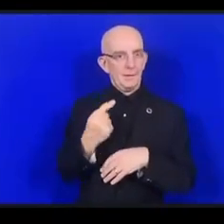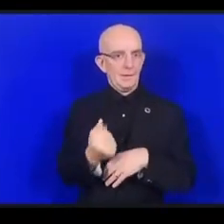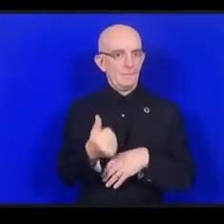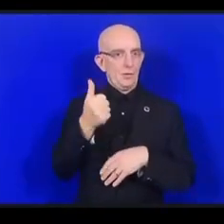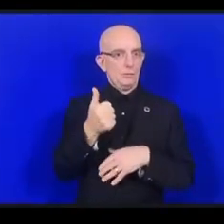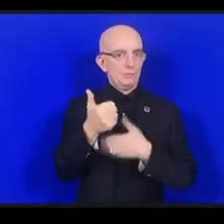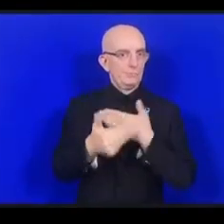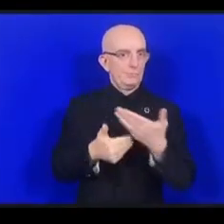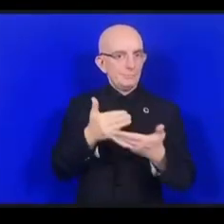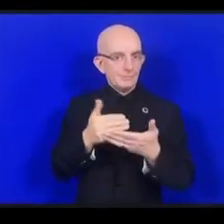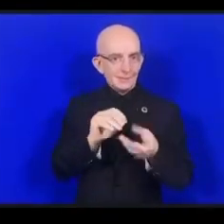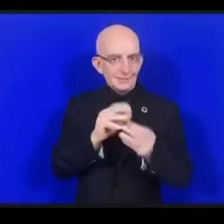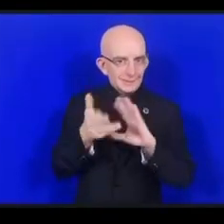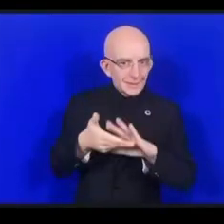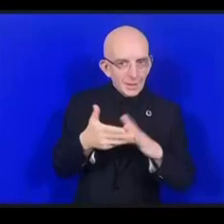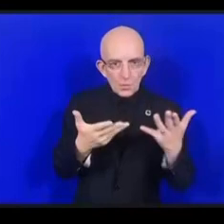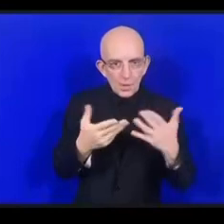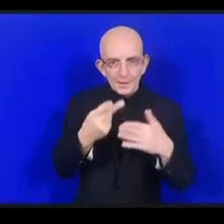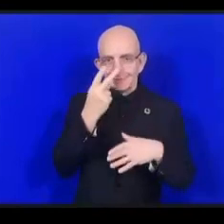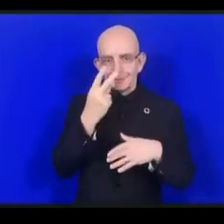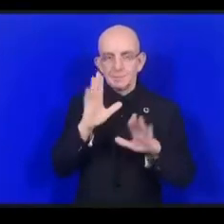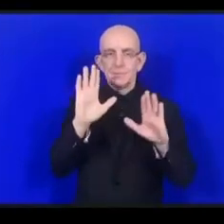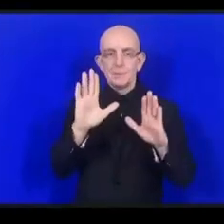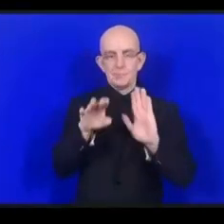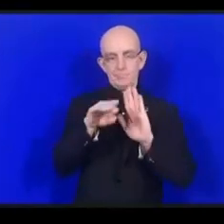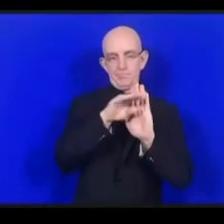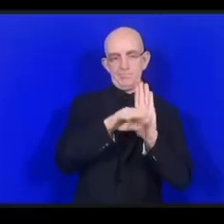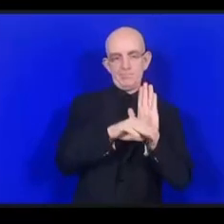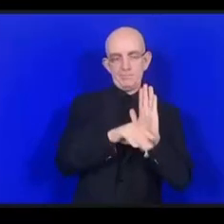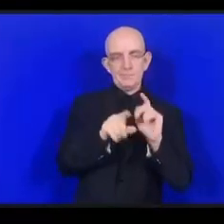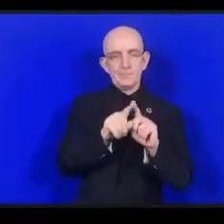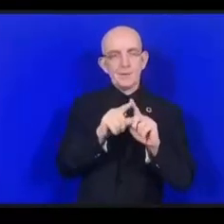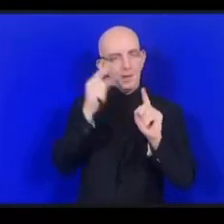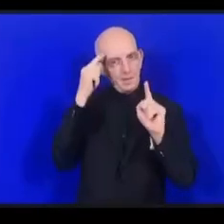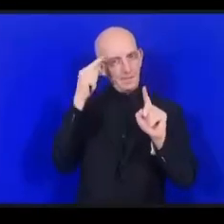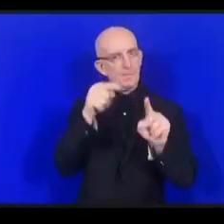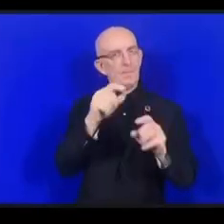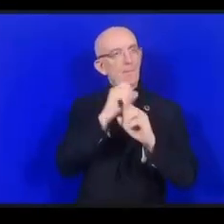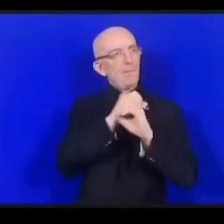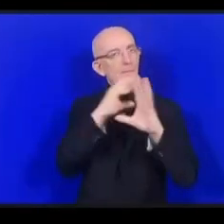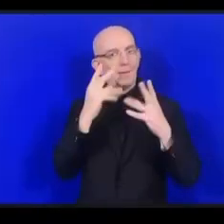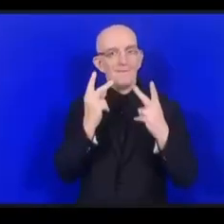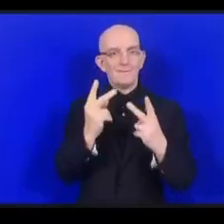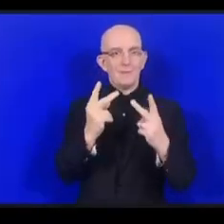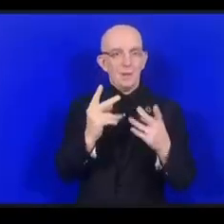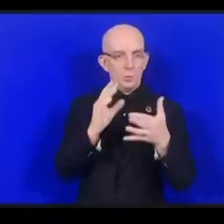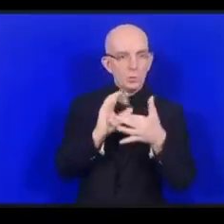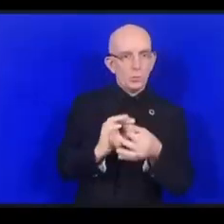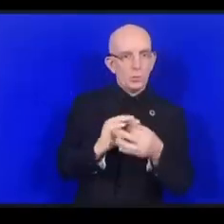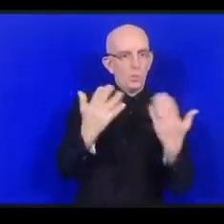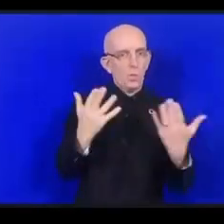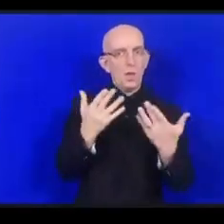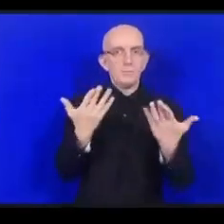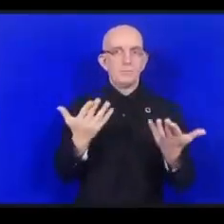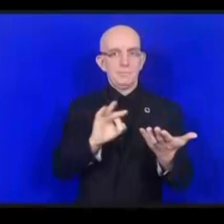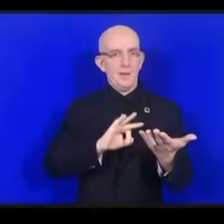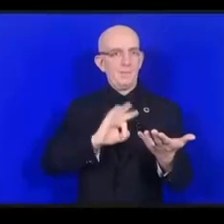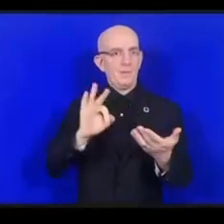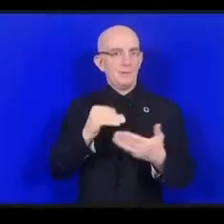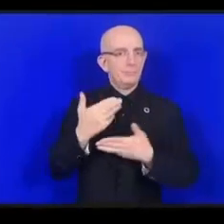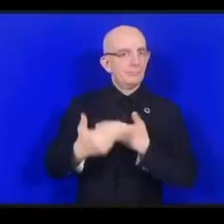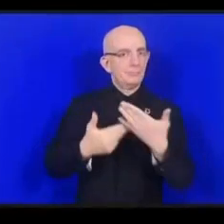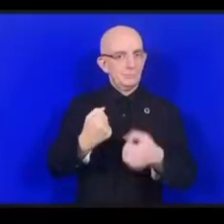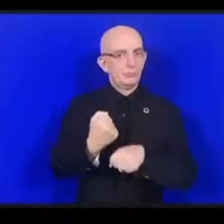conjunto de valores o mejores prácticas para manejar esos elementos que conformaba el Internet de las